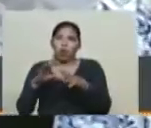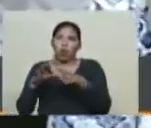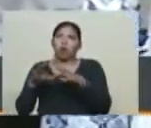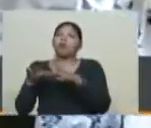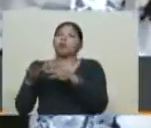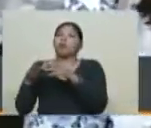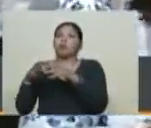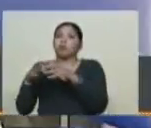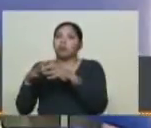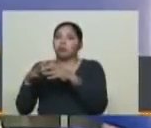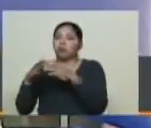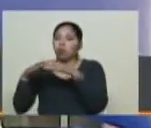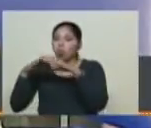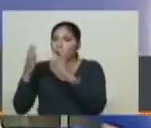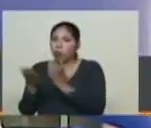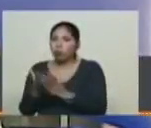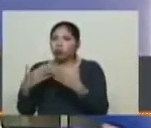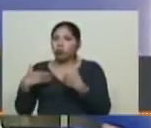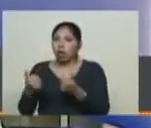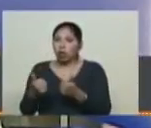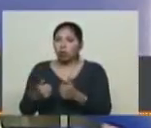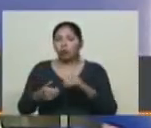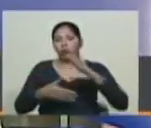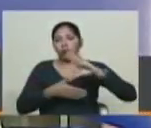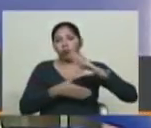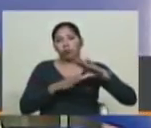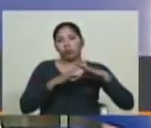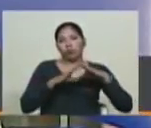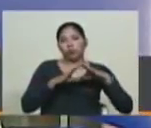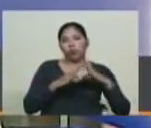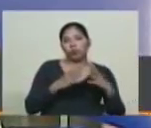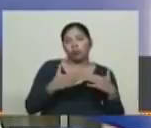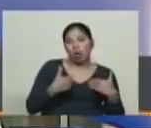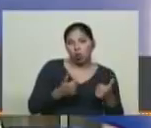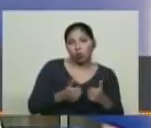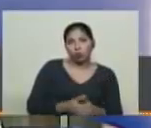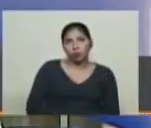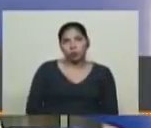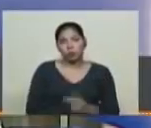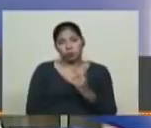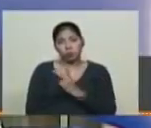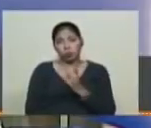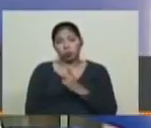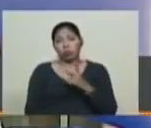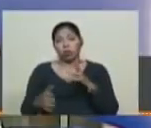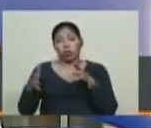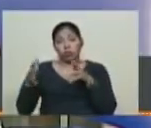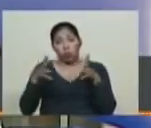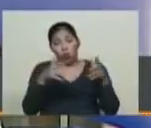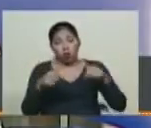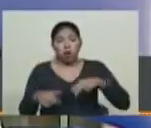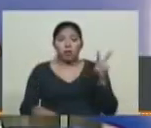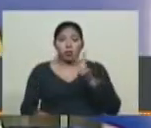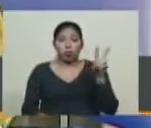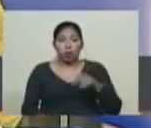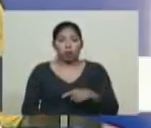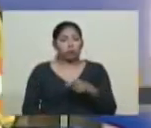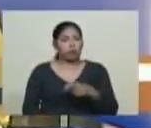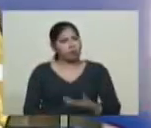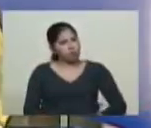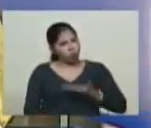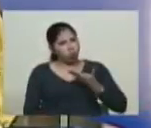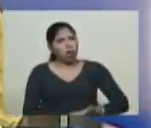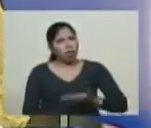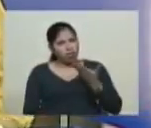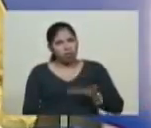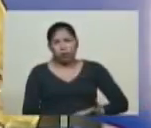Salud y la Organización Panamericana de la Salud. Esto es muy importante, esto es muy importante. Yo le he